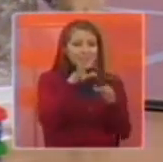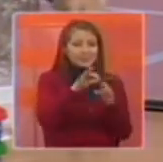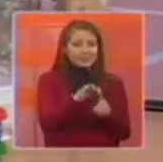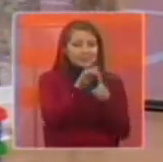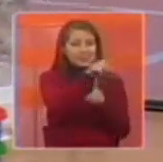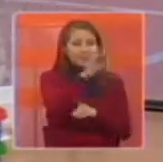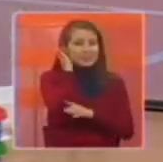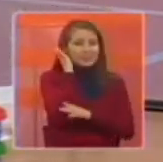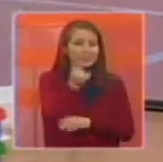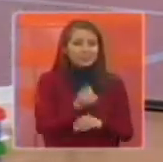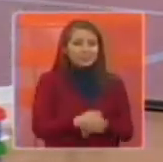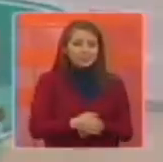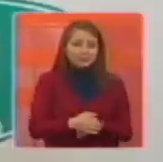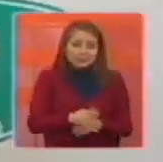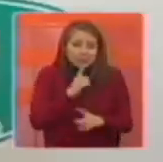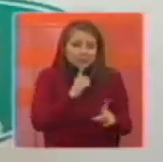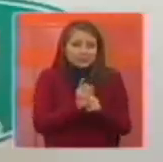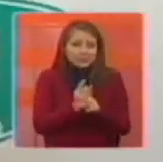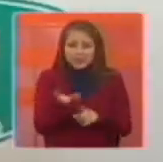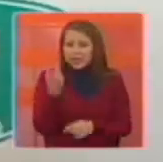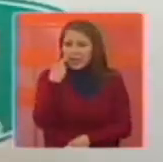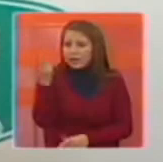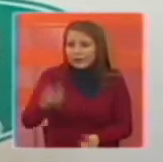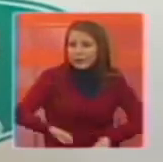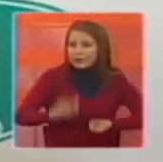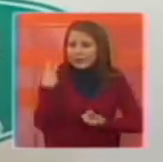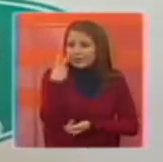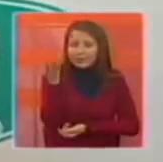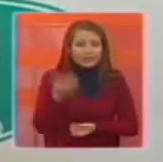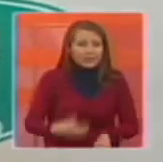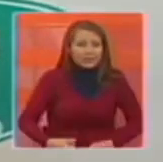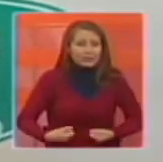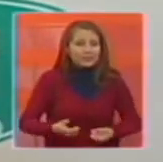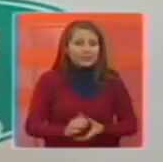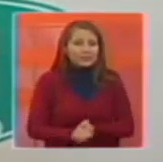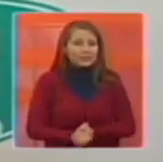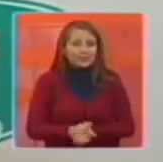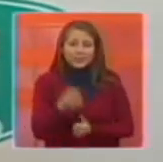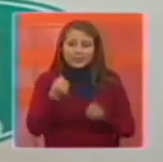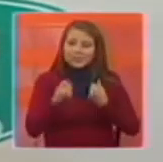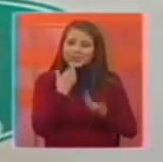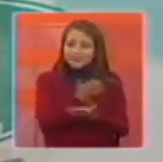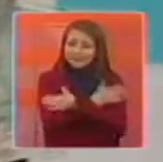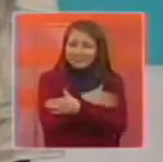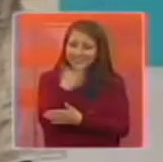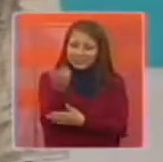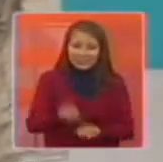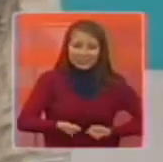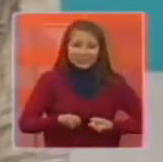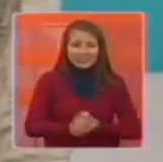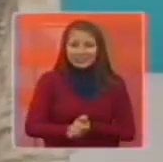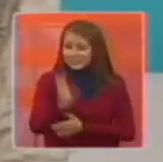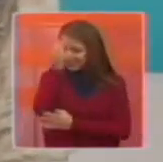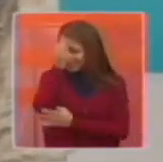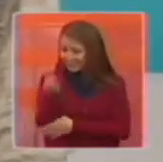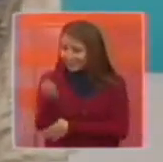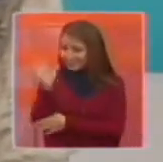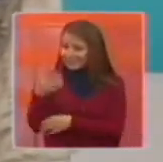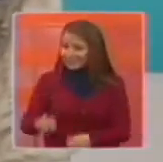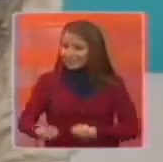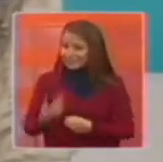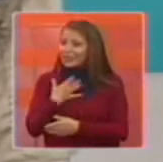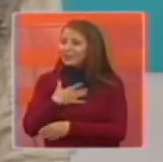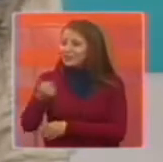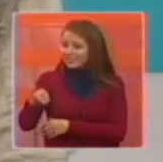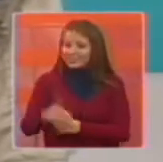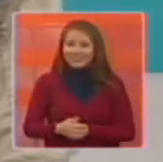que mire, gordo, no le he parado gordo. Mira, Judith, el gordo. Sí, sí. Saludos al gordo, Judith. Buenos días, gordo. ¿Cómo le